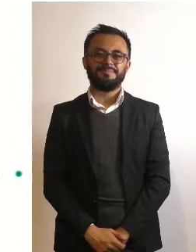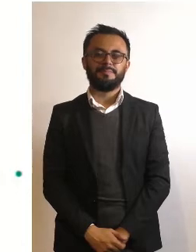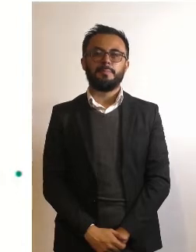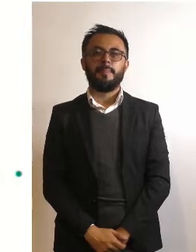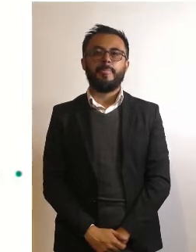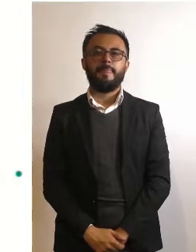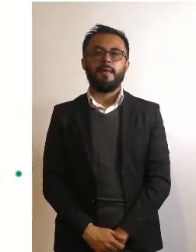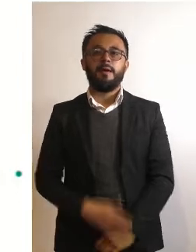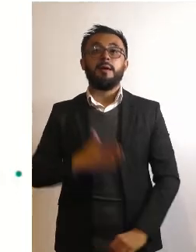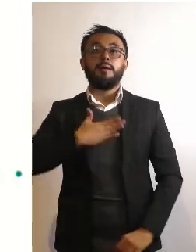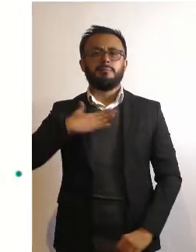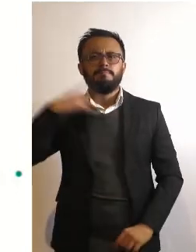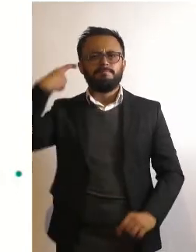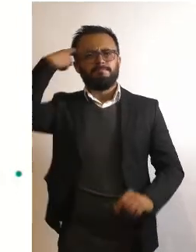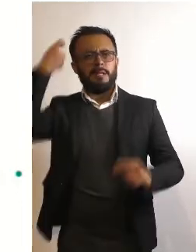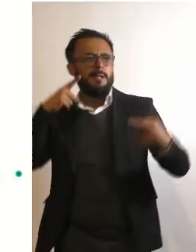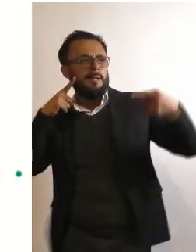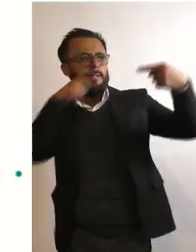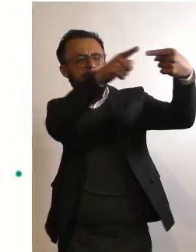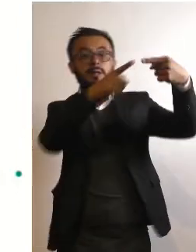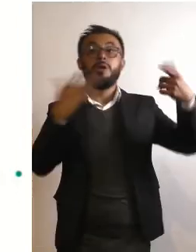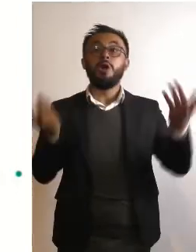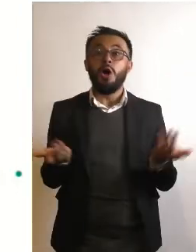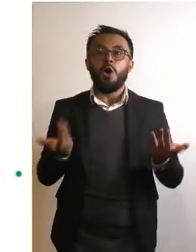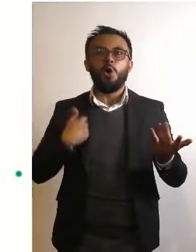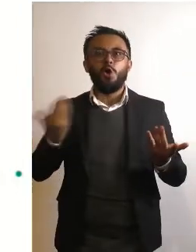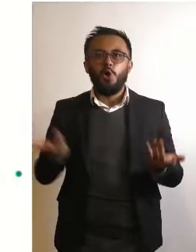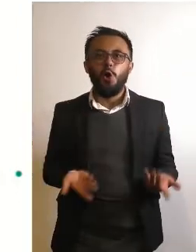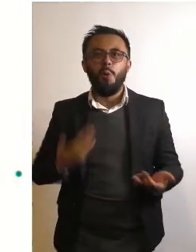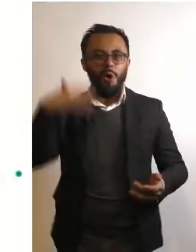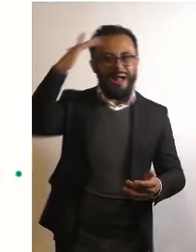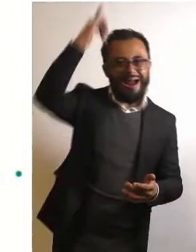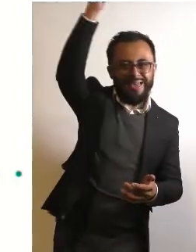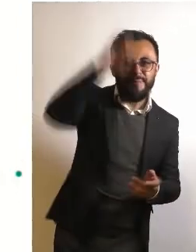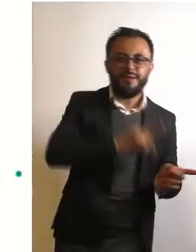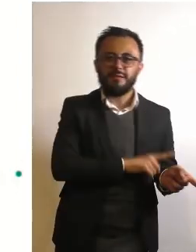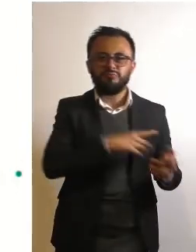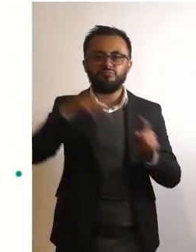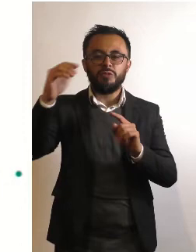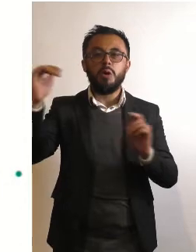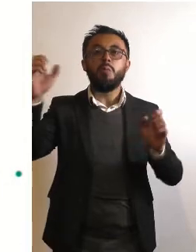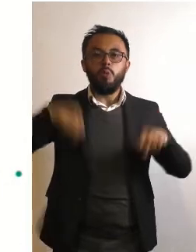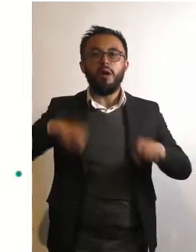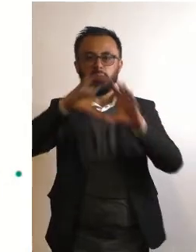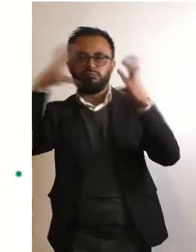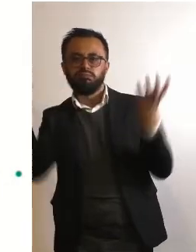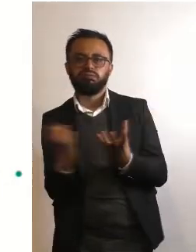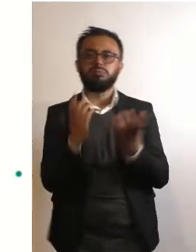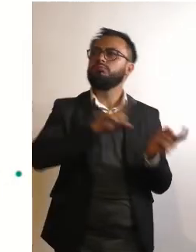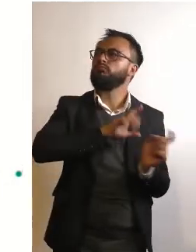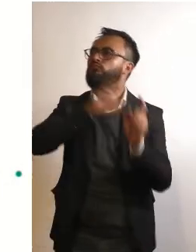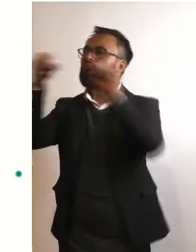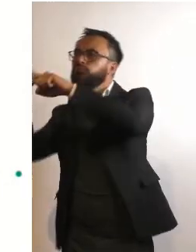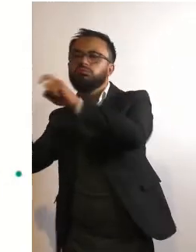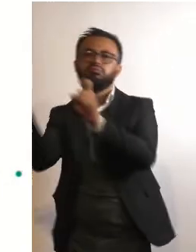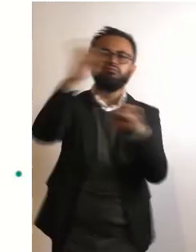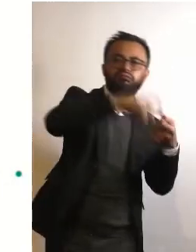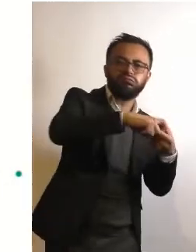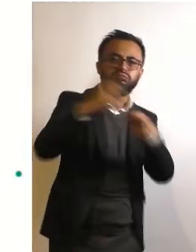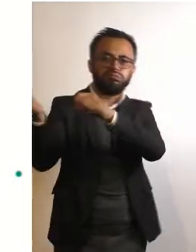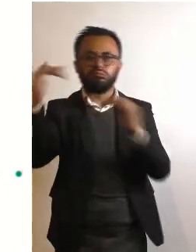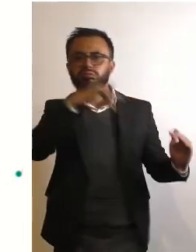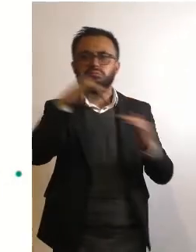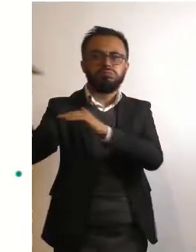nuestro reto, consolidar los proyectos de movilidad académica, internacionalización en casa, internacionalización de currículo a través